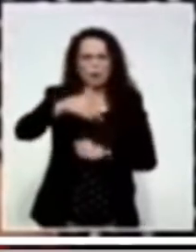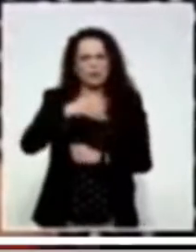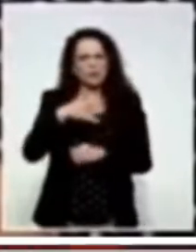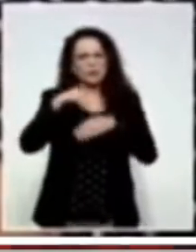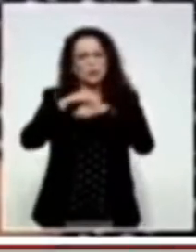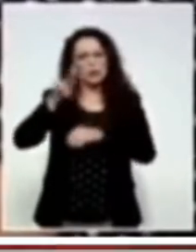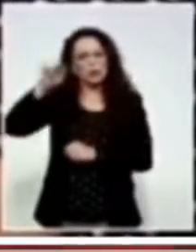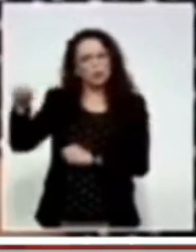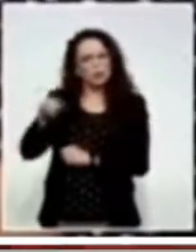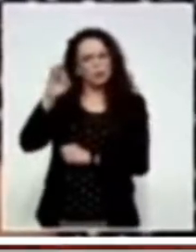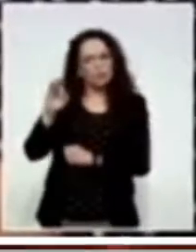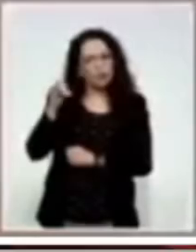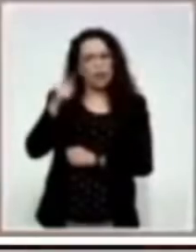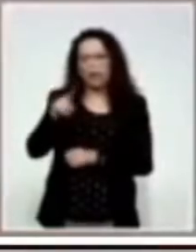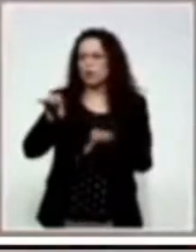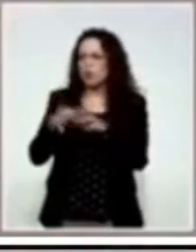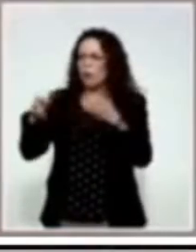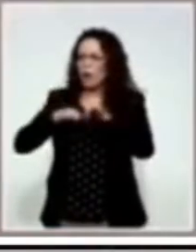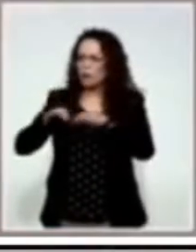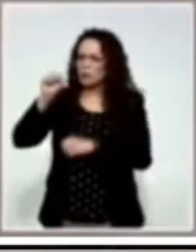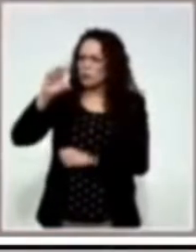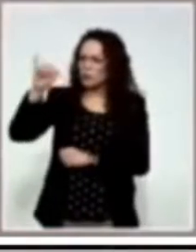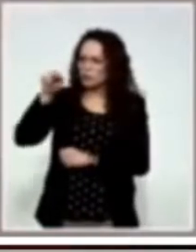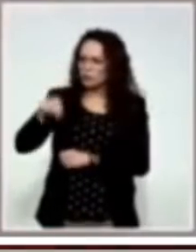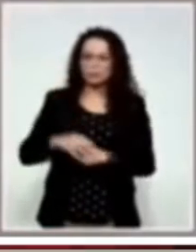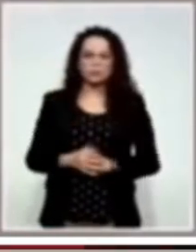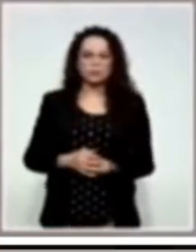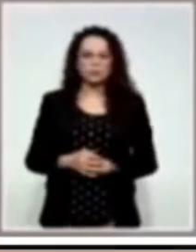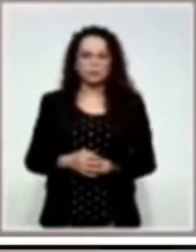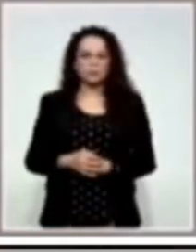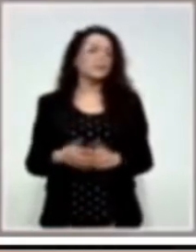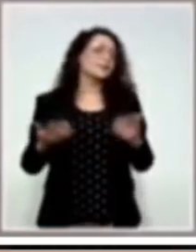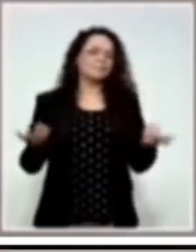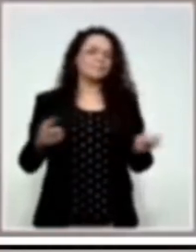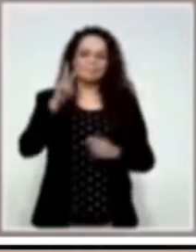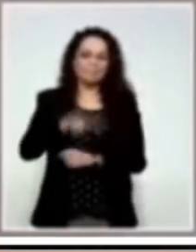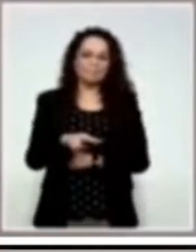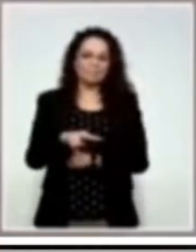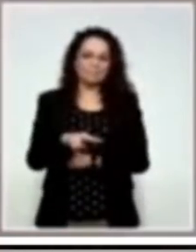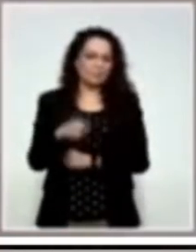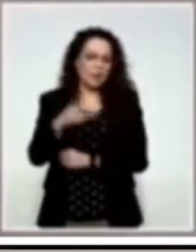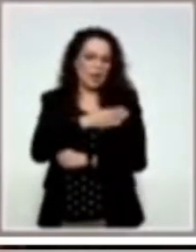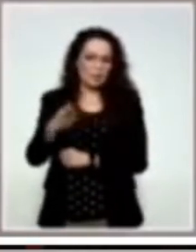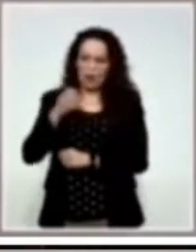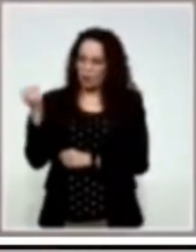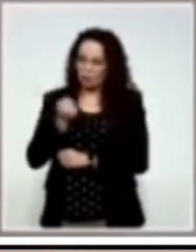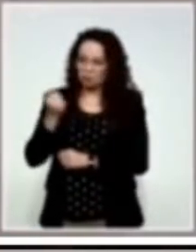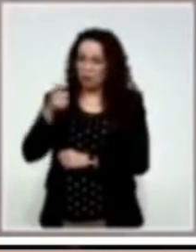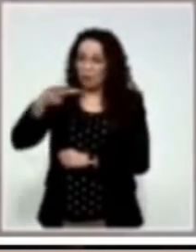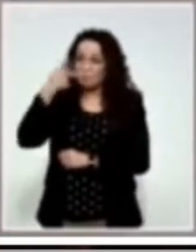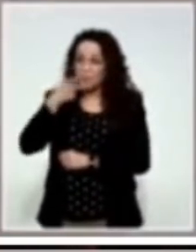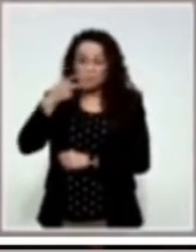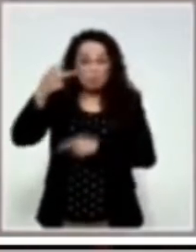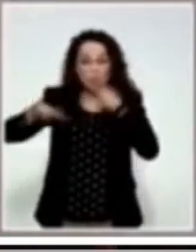el actuar de la Suprema Corte. Afortunadamente Gracias. todo lo que se dijo fueron mentiras. Entonces, por eso estoy aquí aclarándolo. Por supuesto que